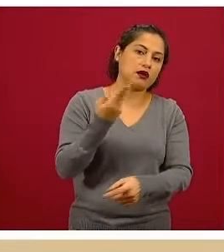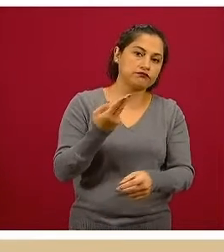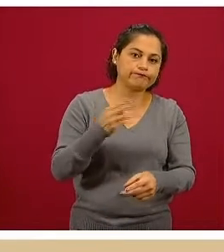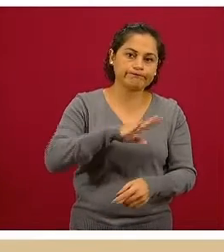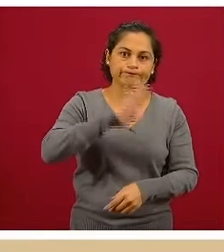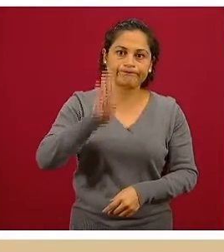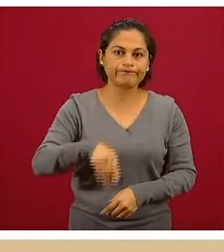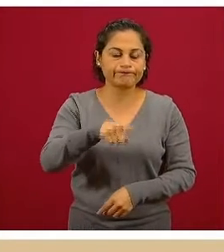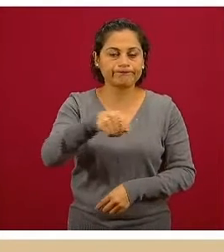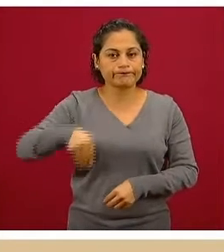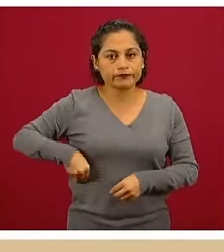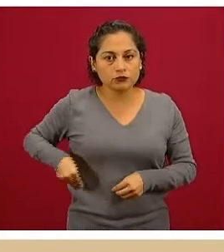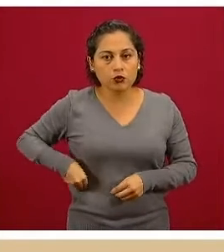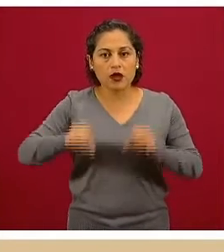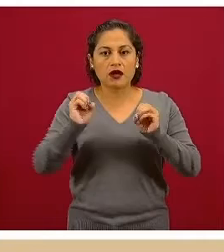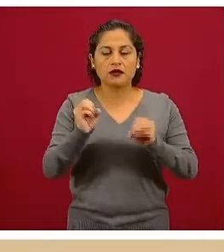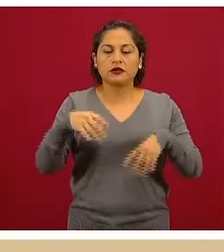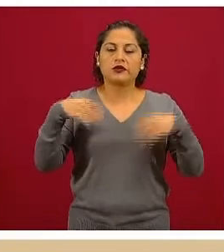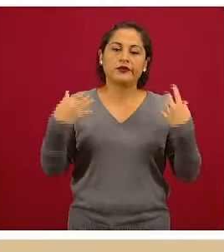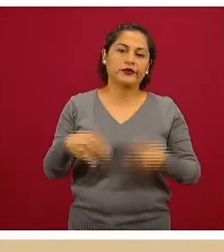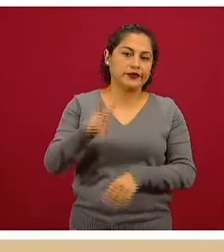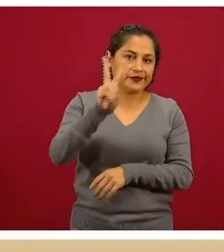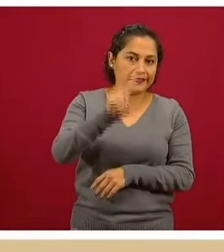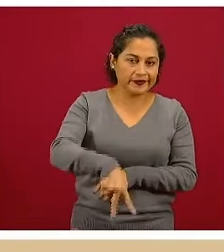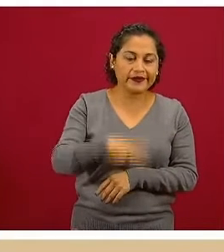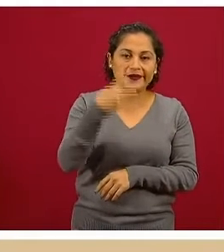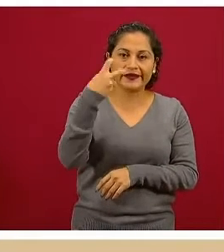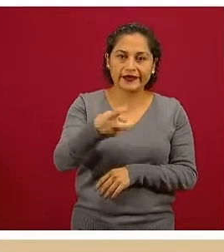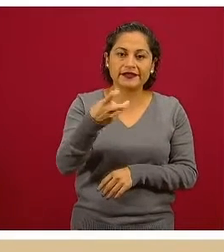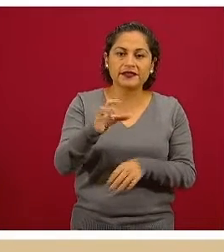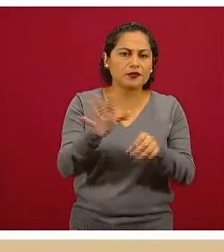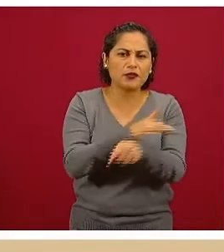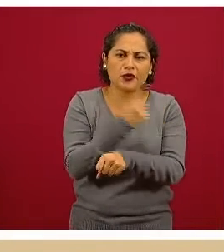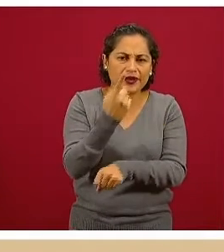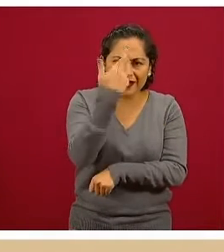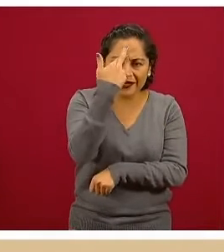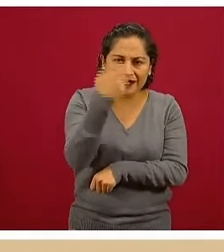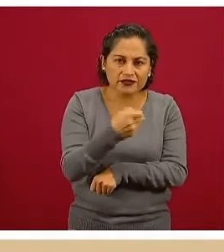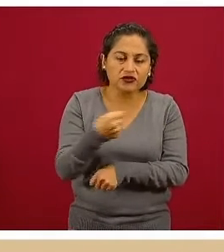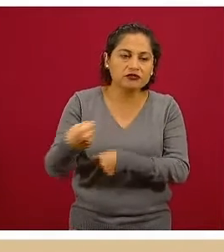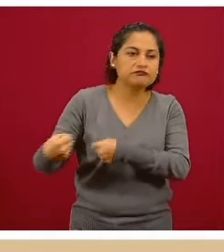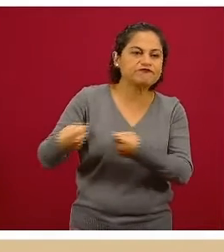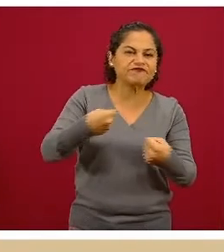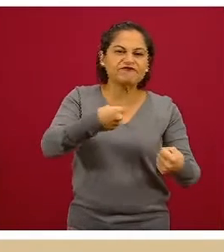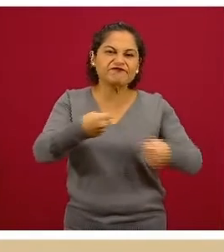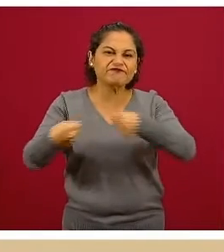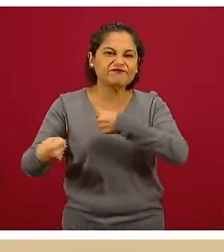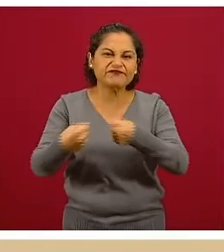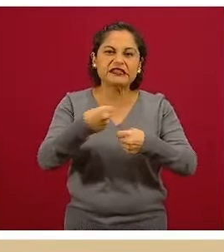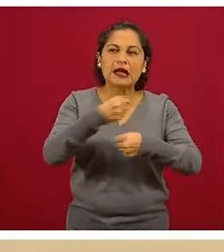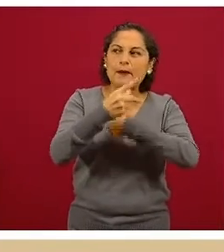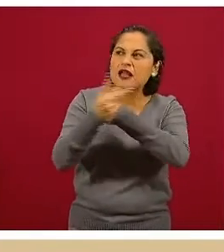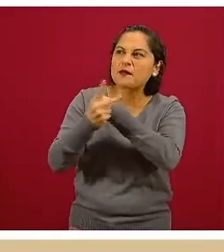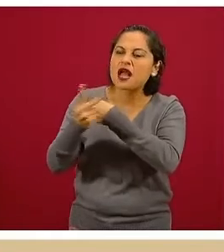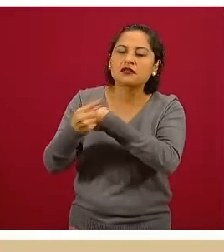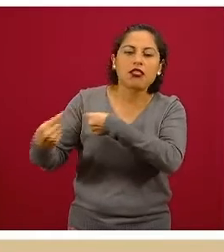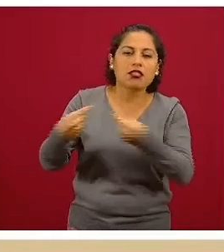41.3% de las noticias falsas que hemos detectado en fuentes abiertas se refieren a vacunas falsas